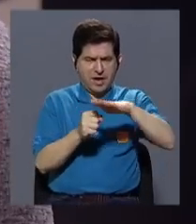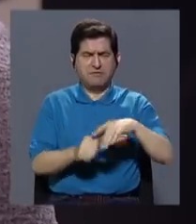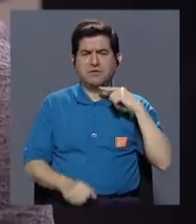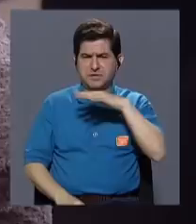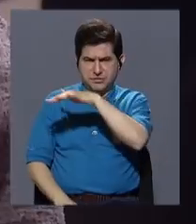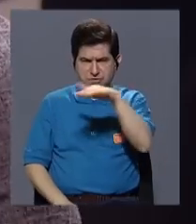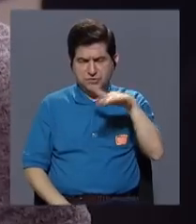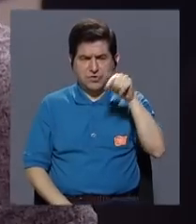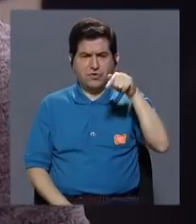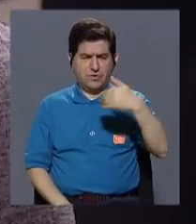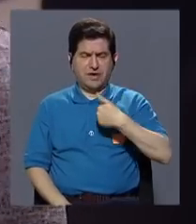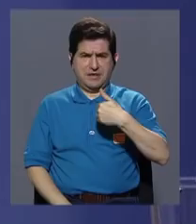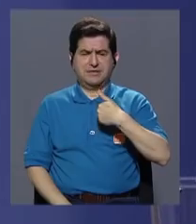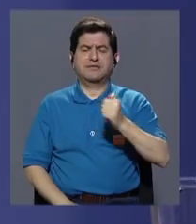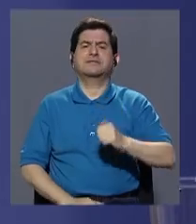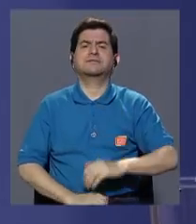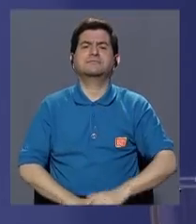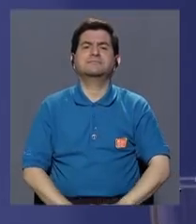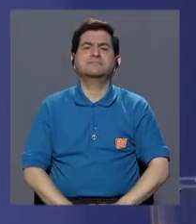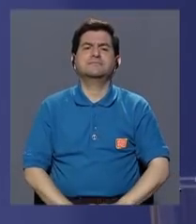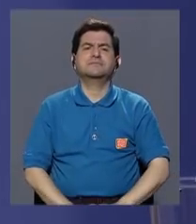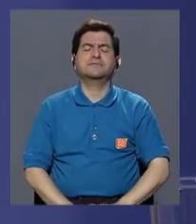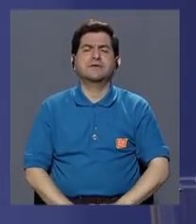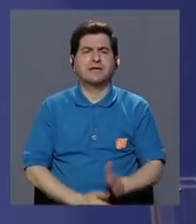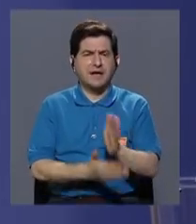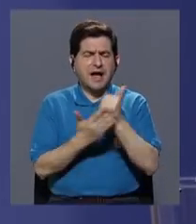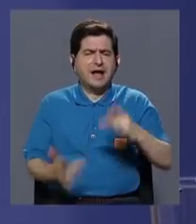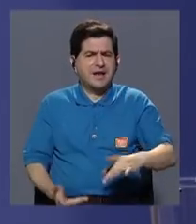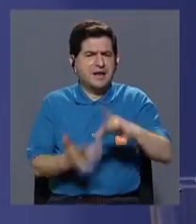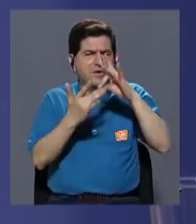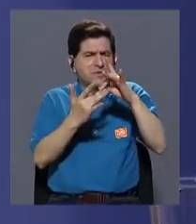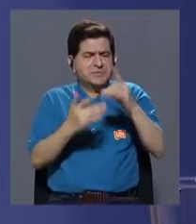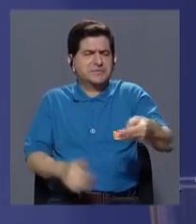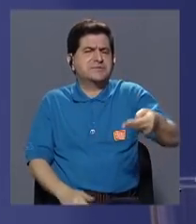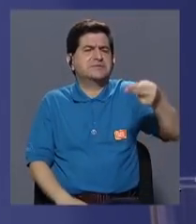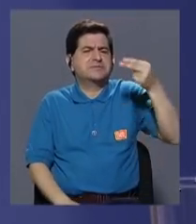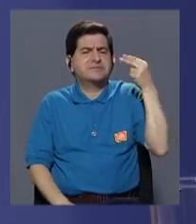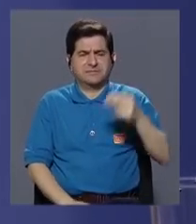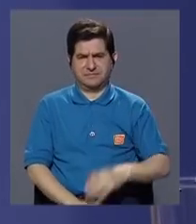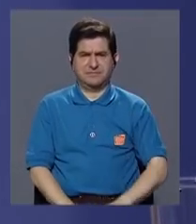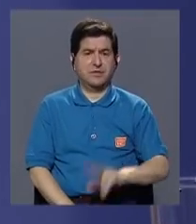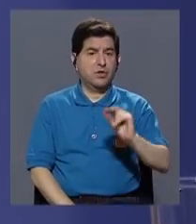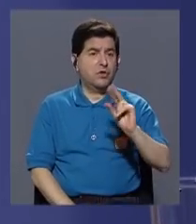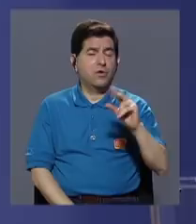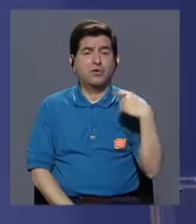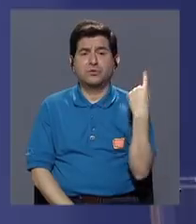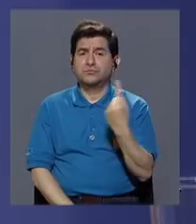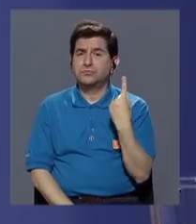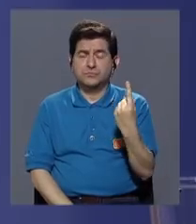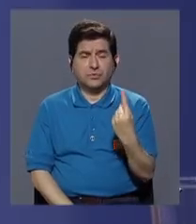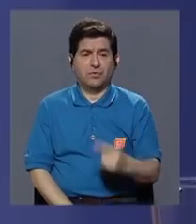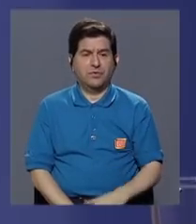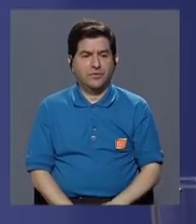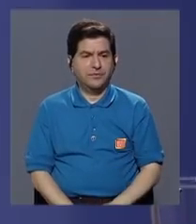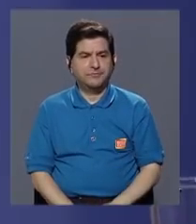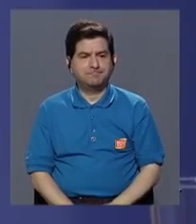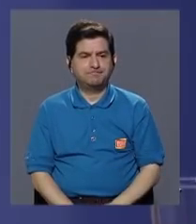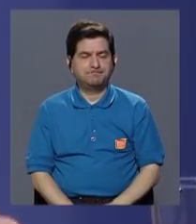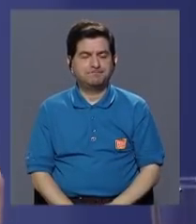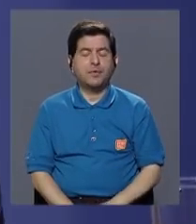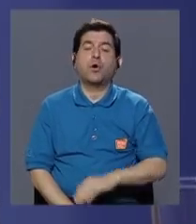de la realidad que el sevilla para android algo extraordinario creo yo de las historias es que no son a ver